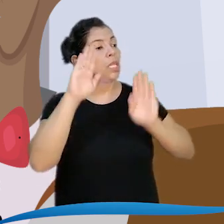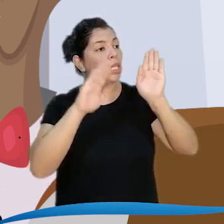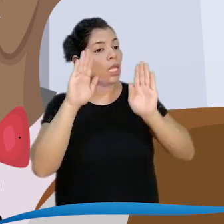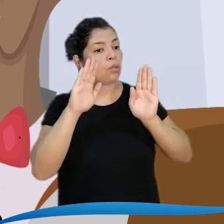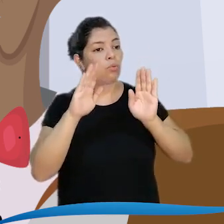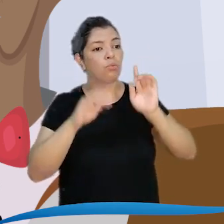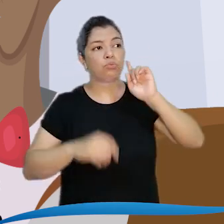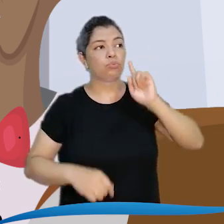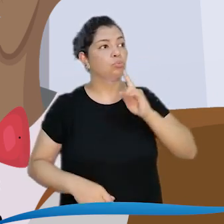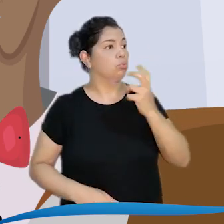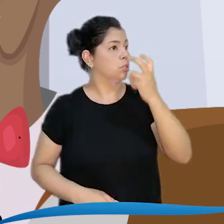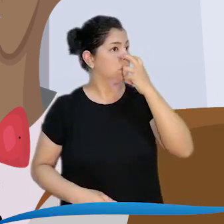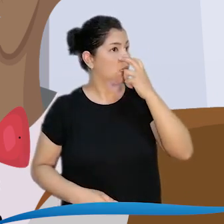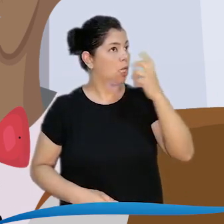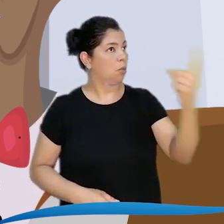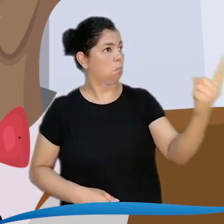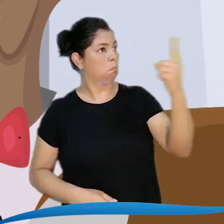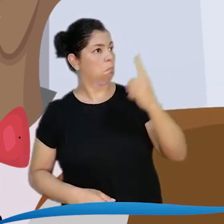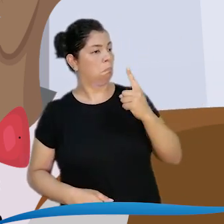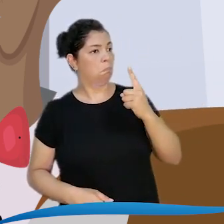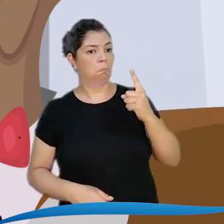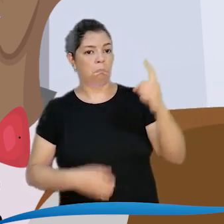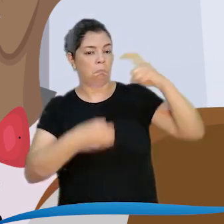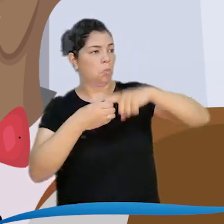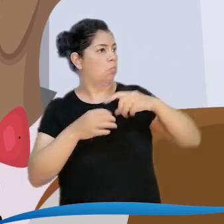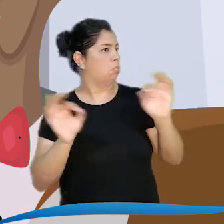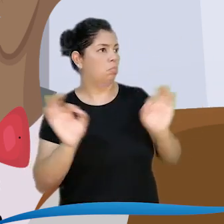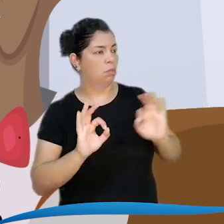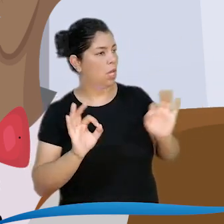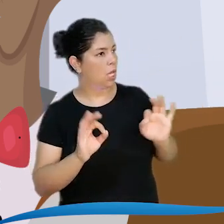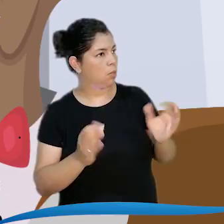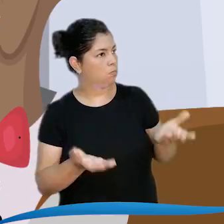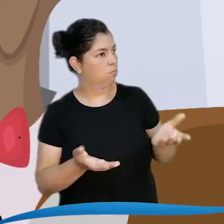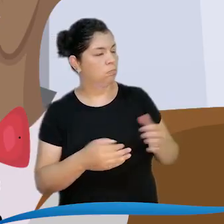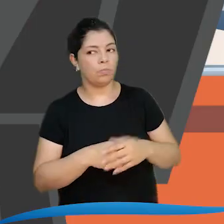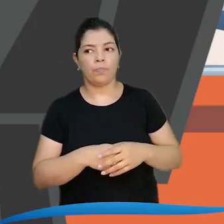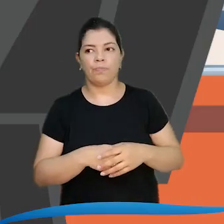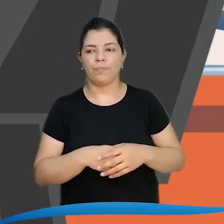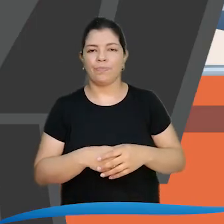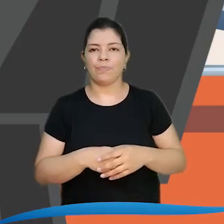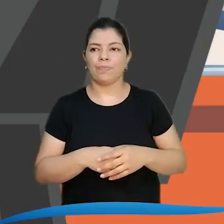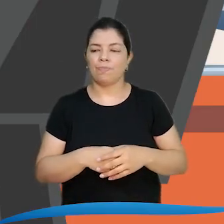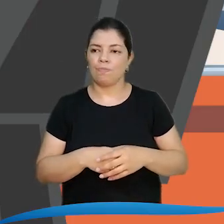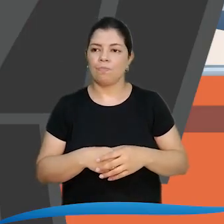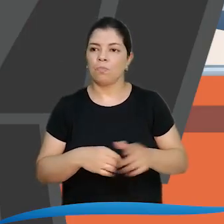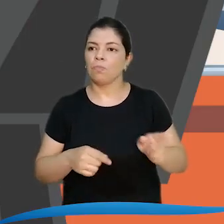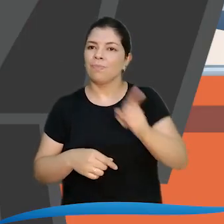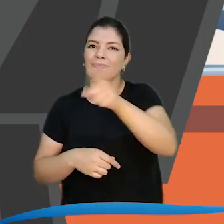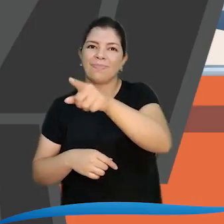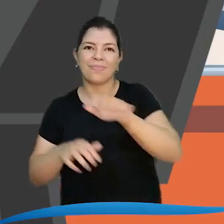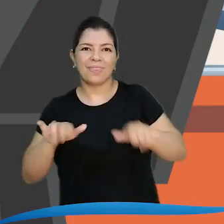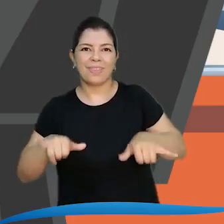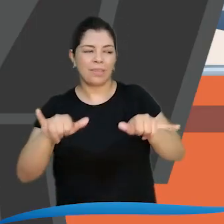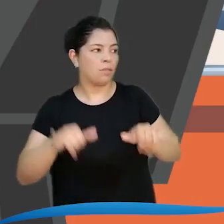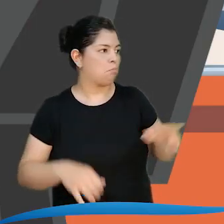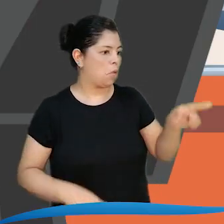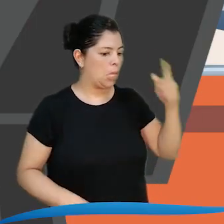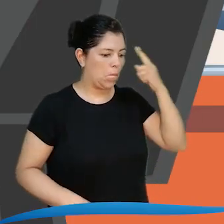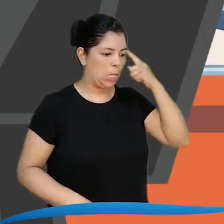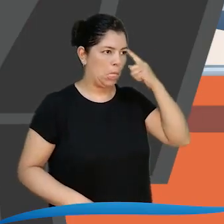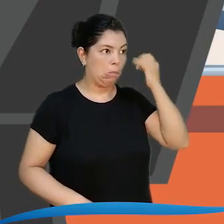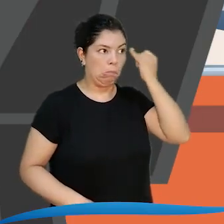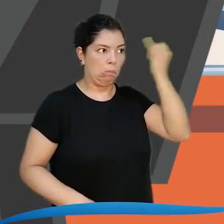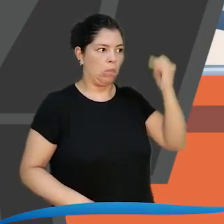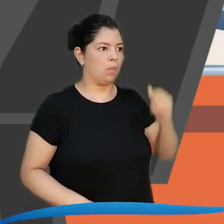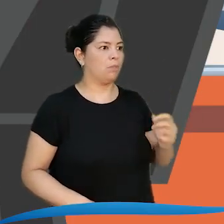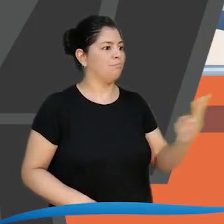han presentado candidatos para representar a la discapacidad sordo-ceguera. Para solucionar ese inconveniente se nos ocurrió poner a